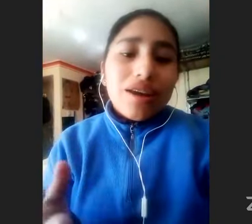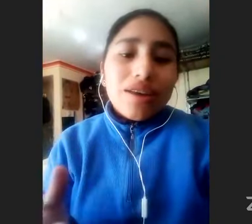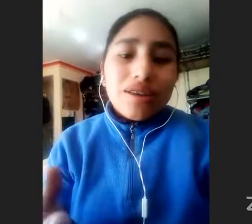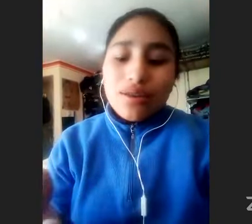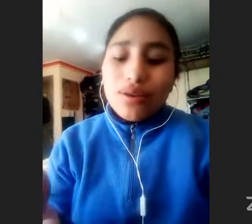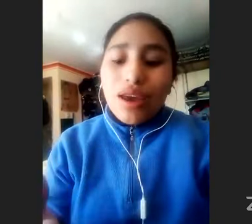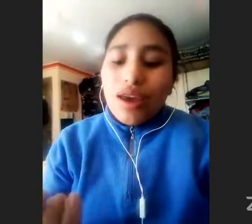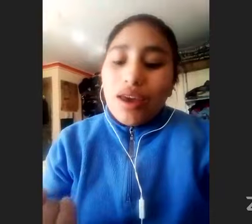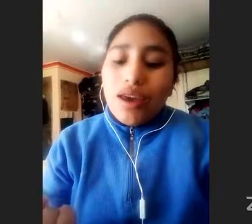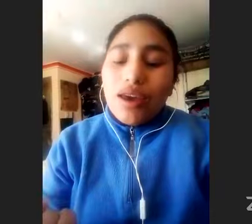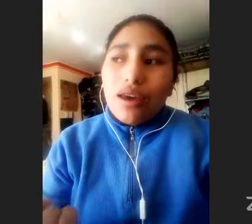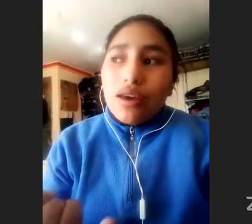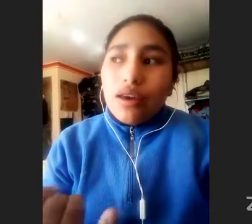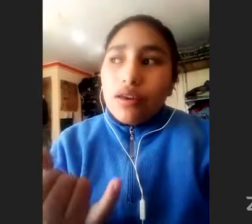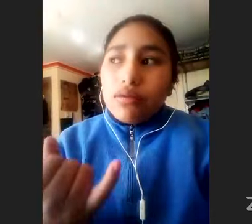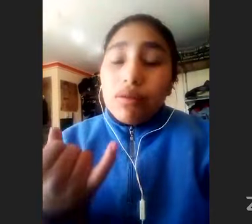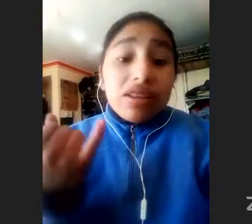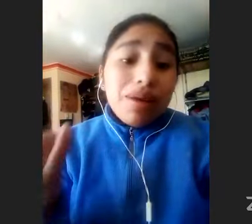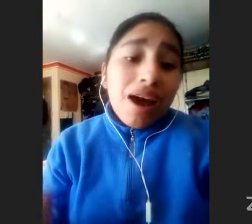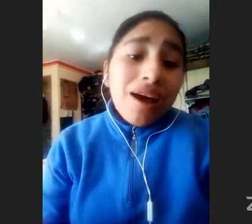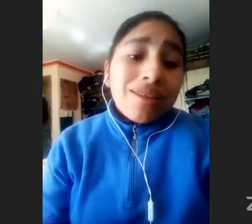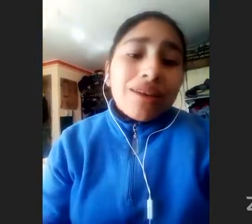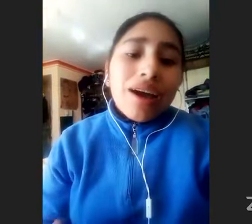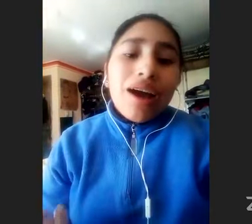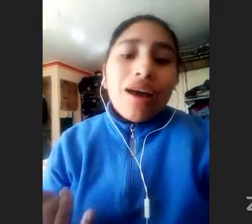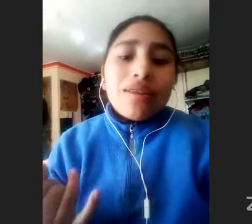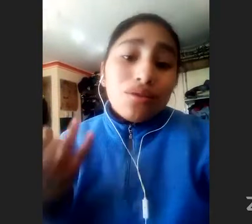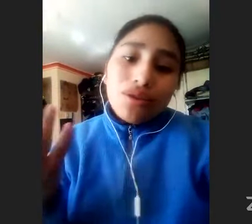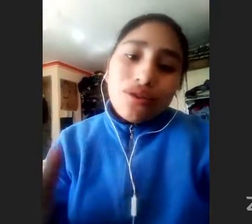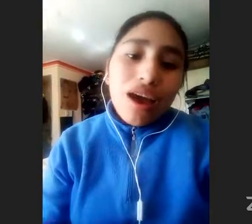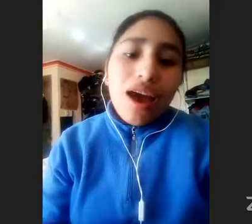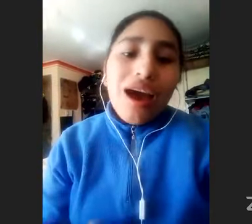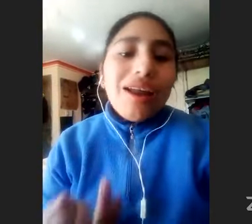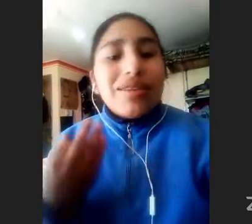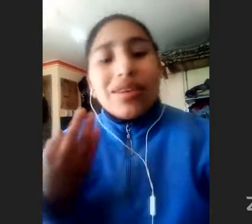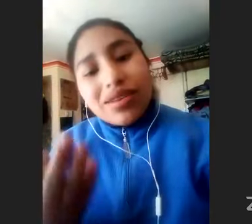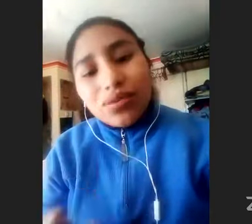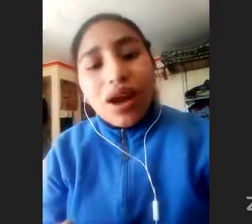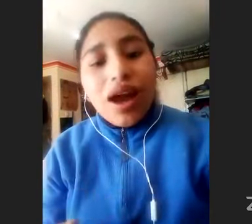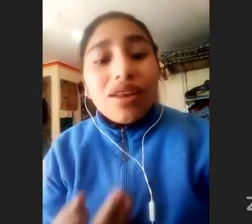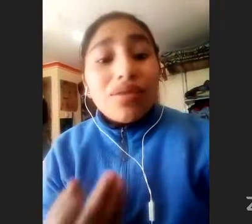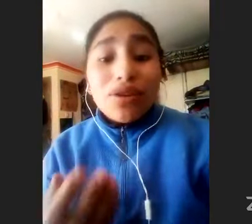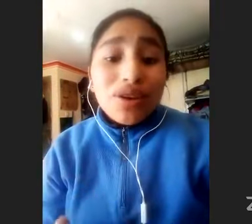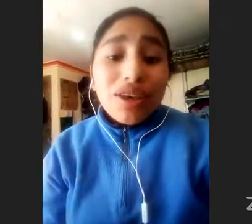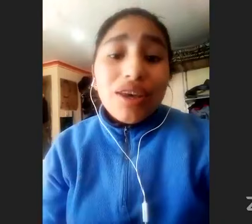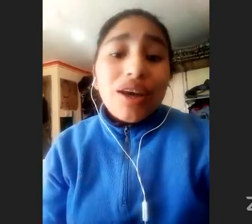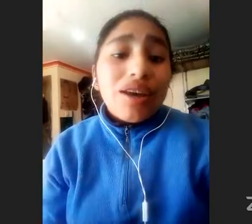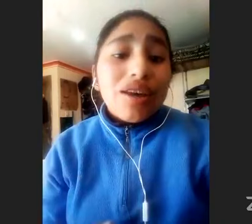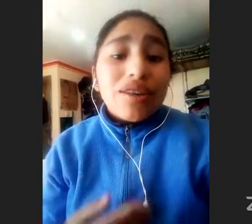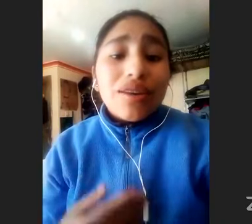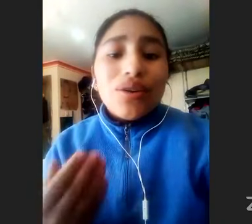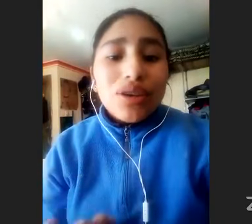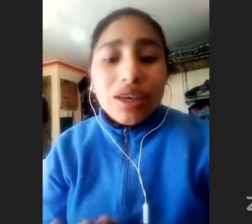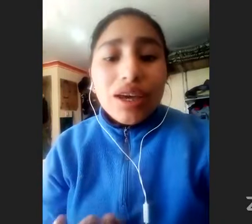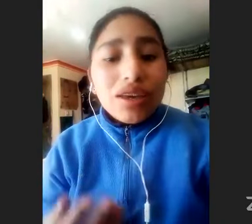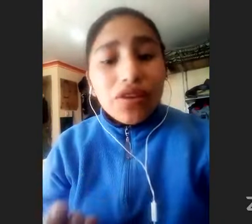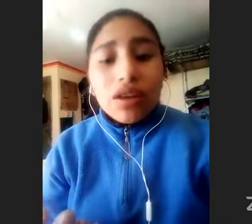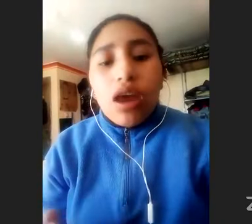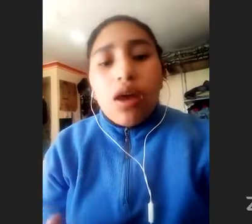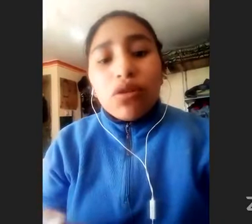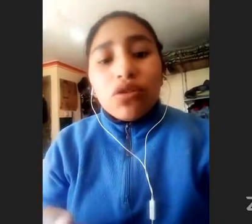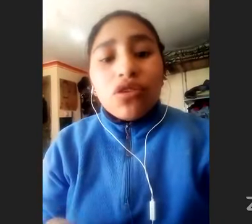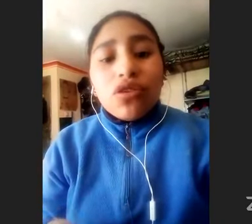las áreas que son y matemáticas estudios sociales ciencias naturales biología psicología y